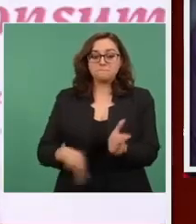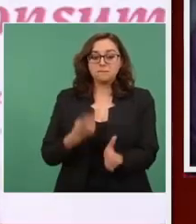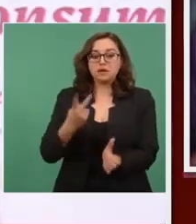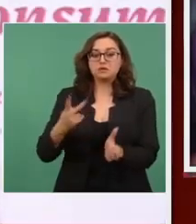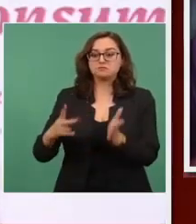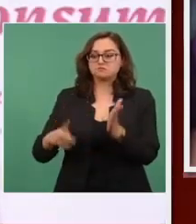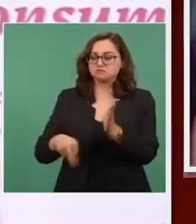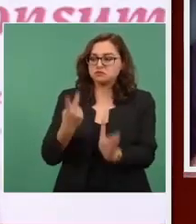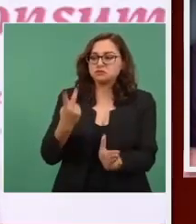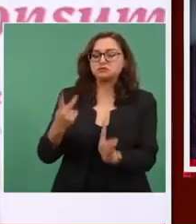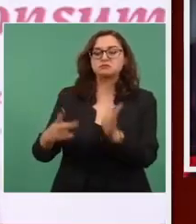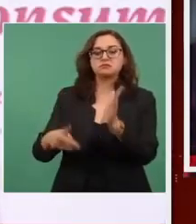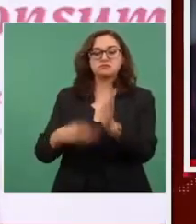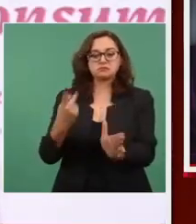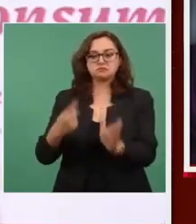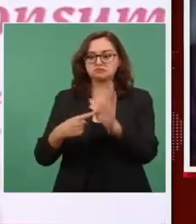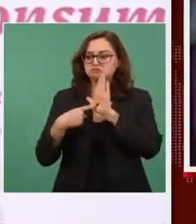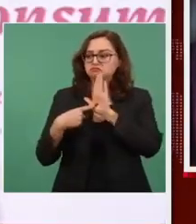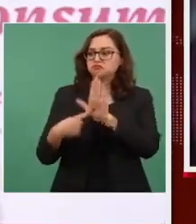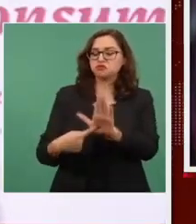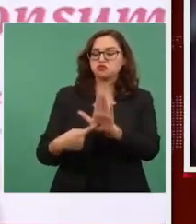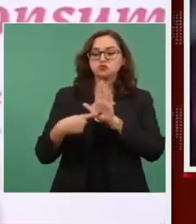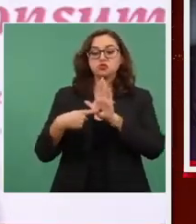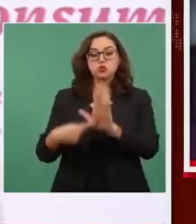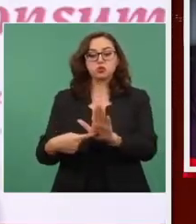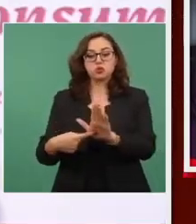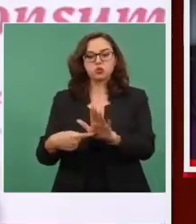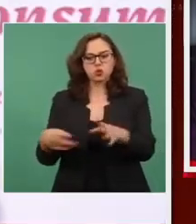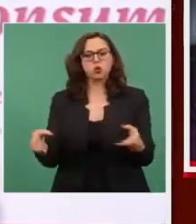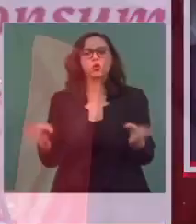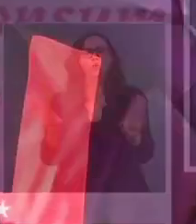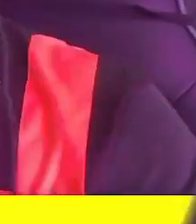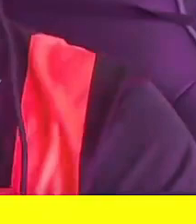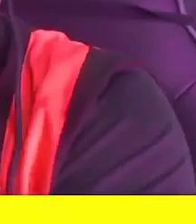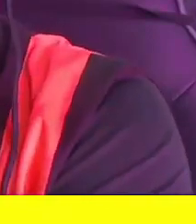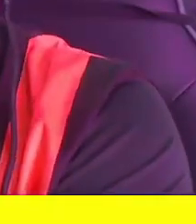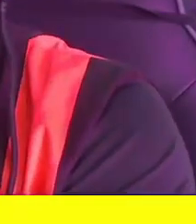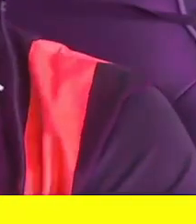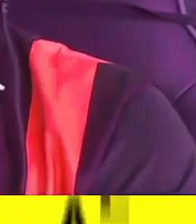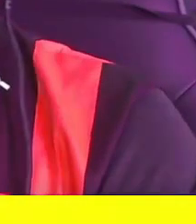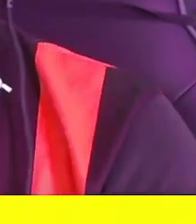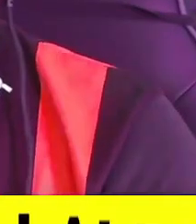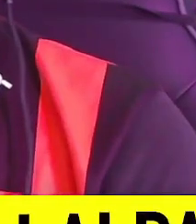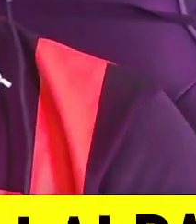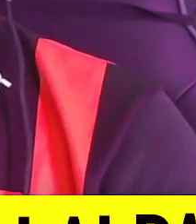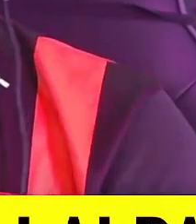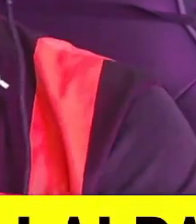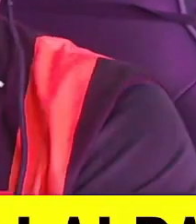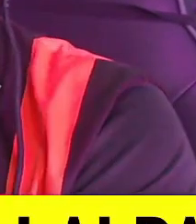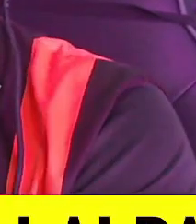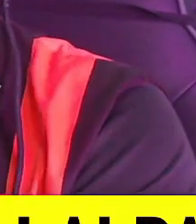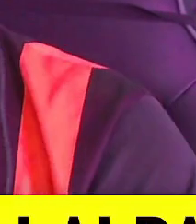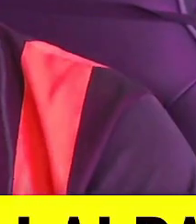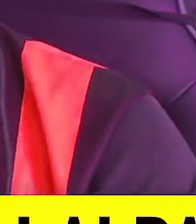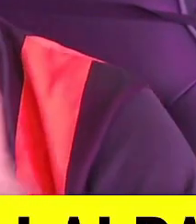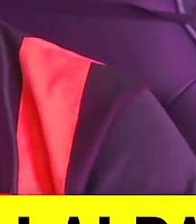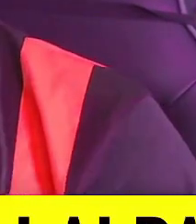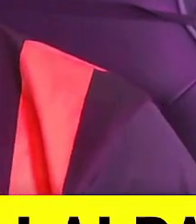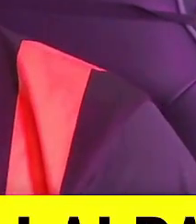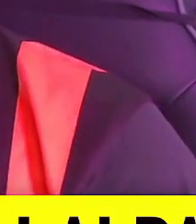de los cálculos en su último informe oficial que fue en el mes de en el mes de abril si no me equivoco